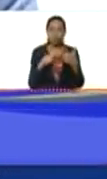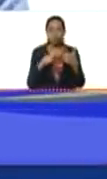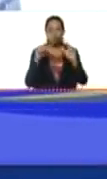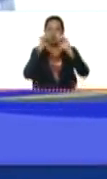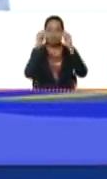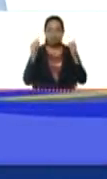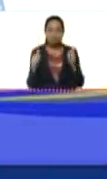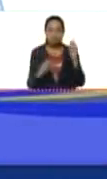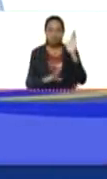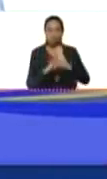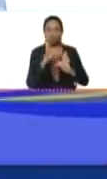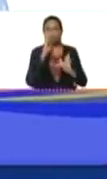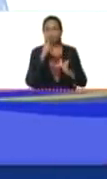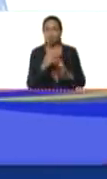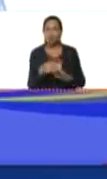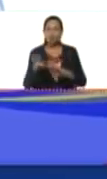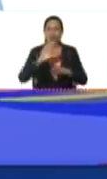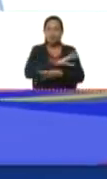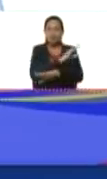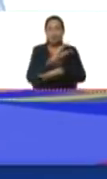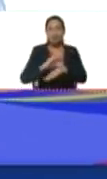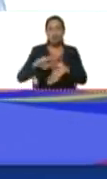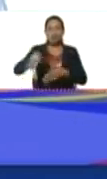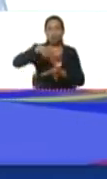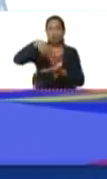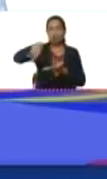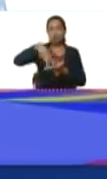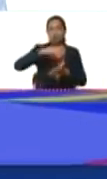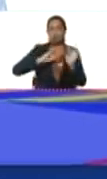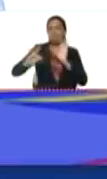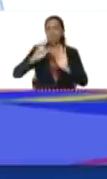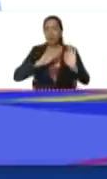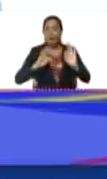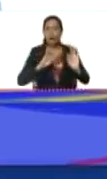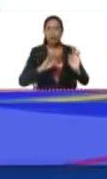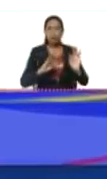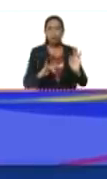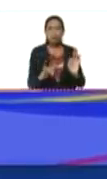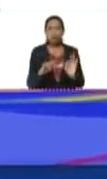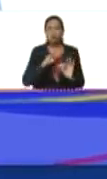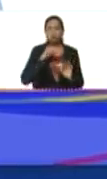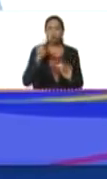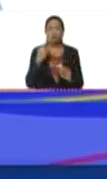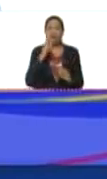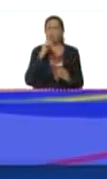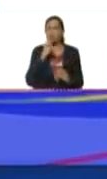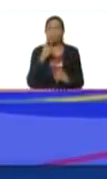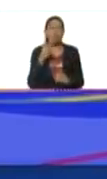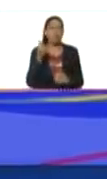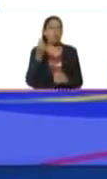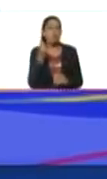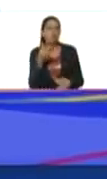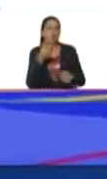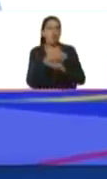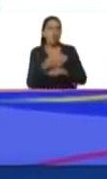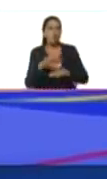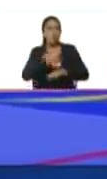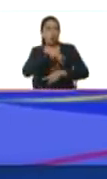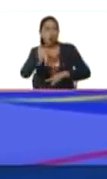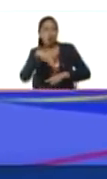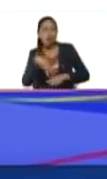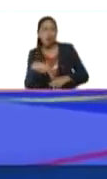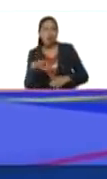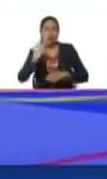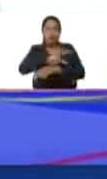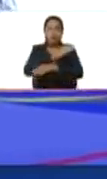ameritan mayores recursos: el canto, la danza y el teatro. No es una excusa que no tenemos dinero para bailar, para cantar, para hacer